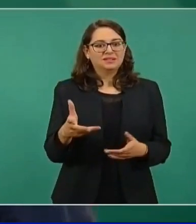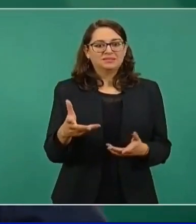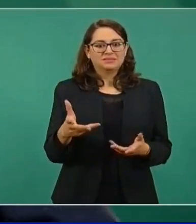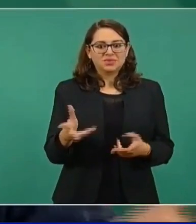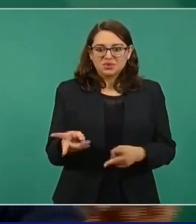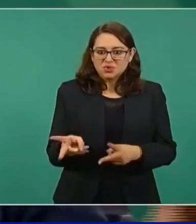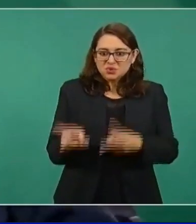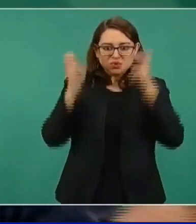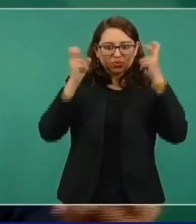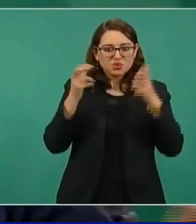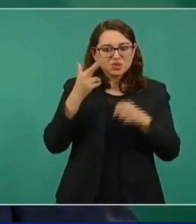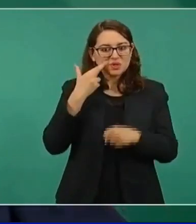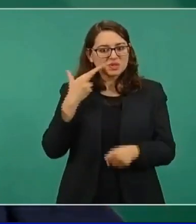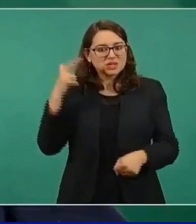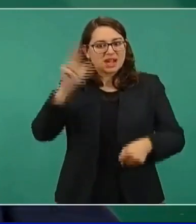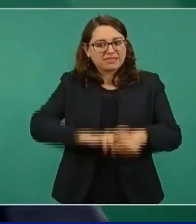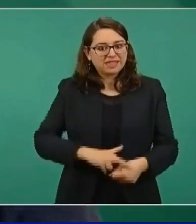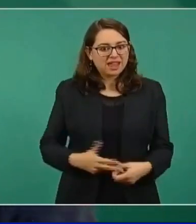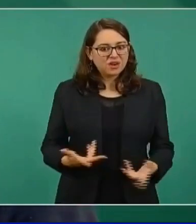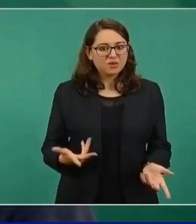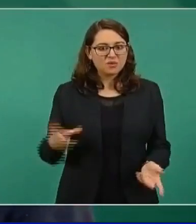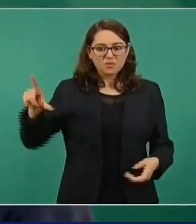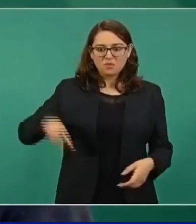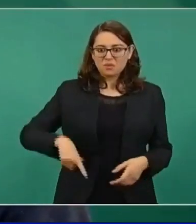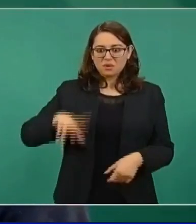Además, es vandalismo oficial.